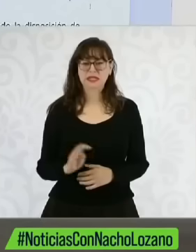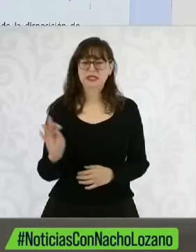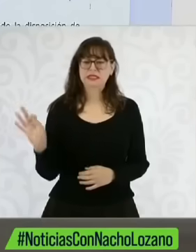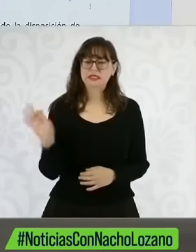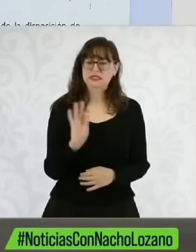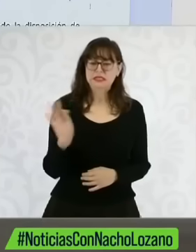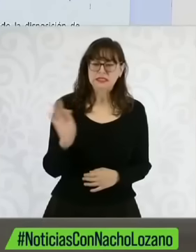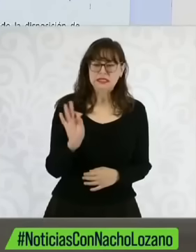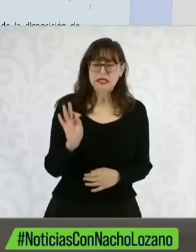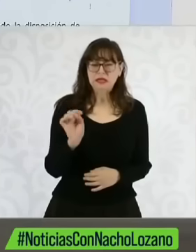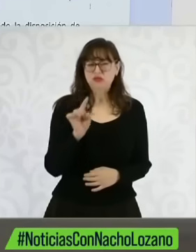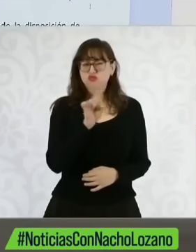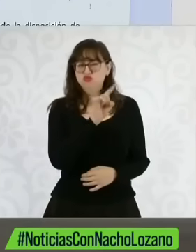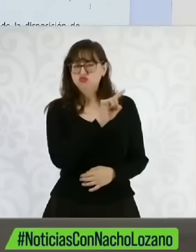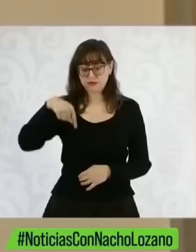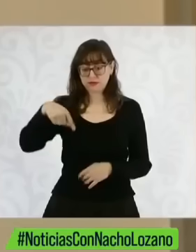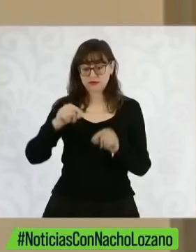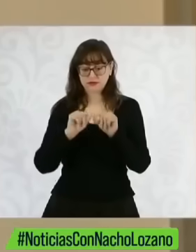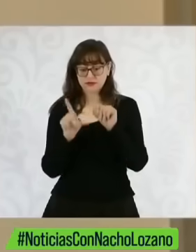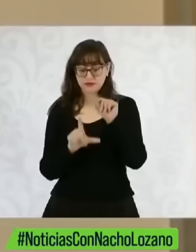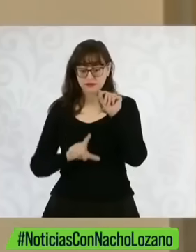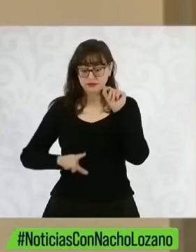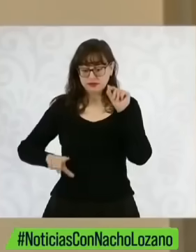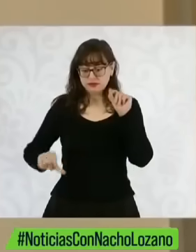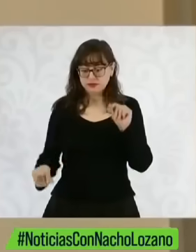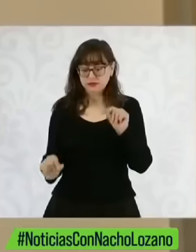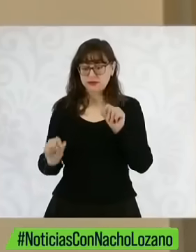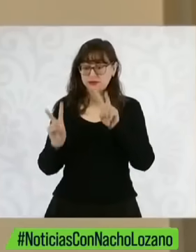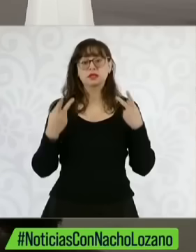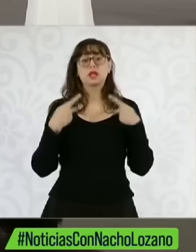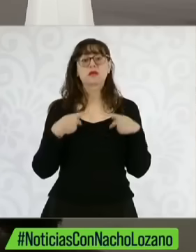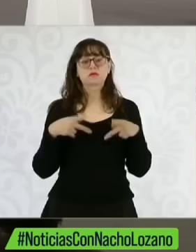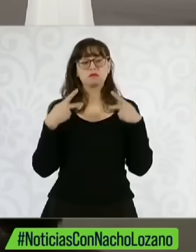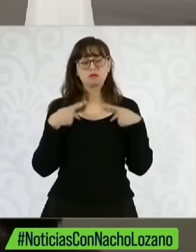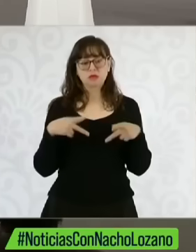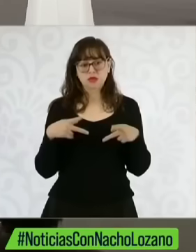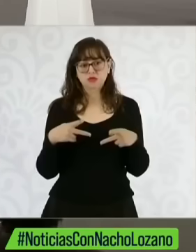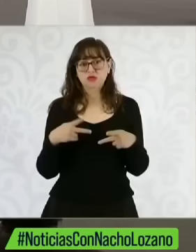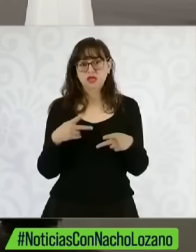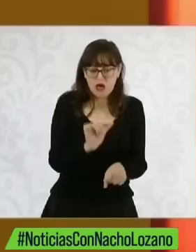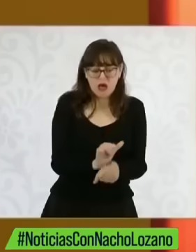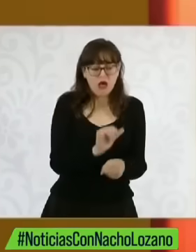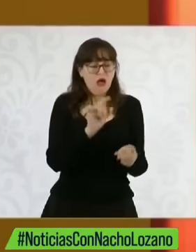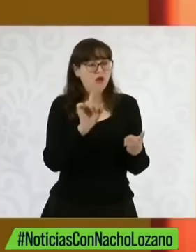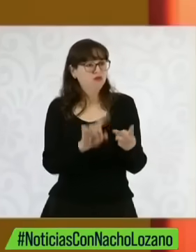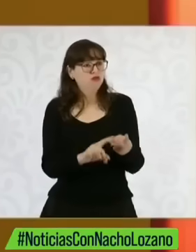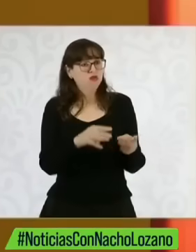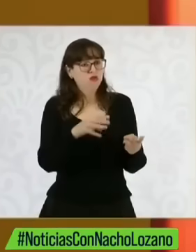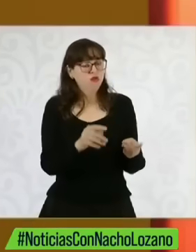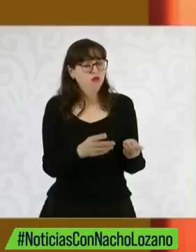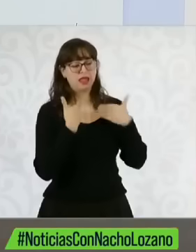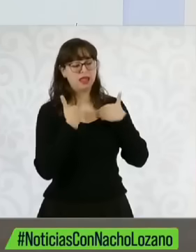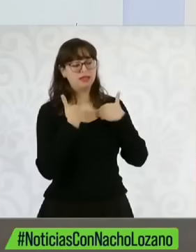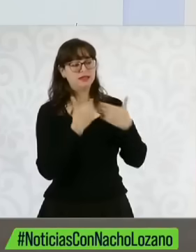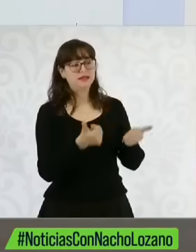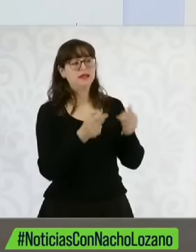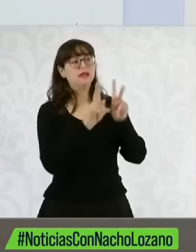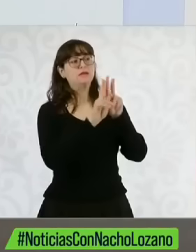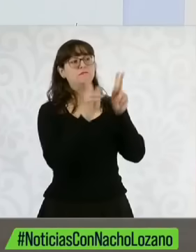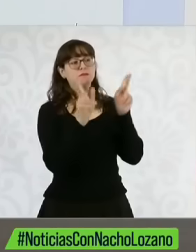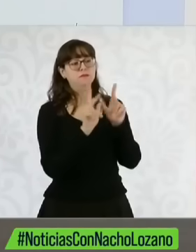aranceles desde Palacio nacional la presidenta Claudia shb respondió al amago de Quien será presidente de Estados Unidos en